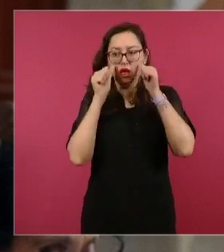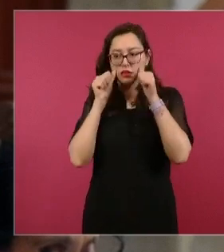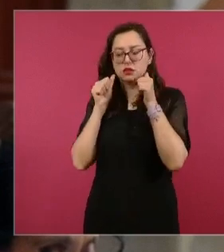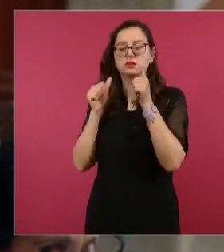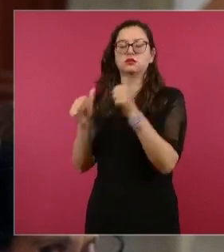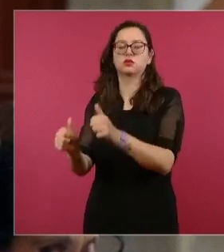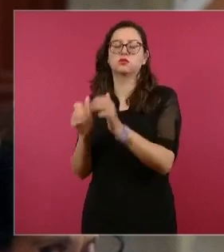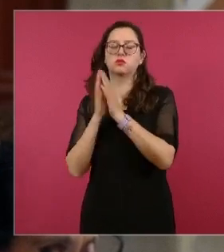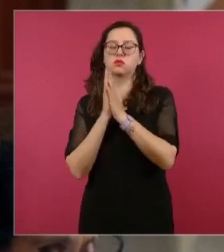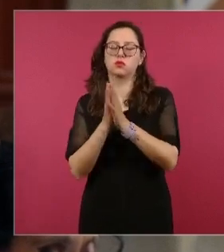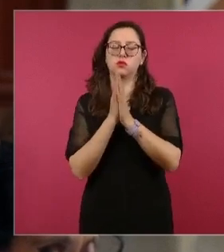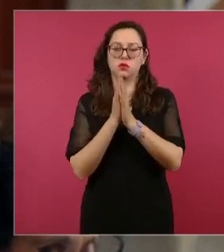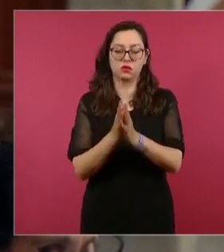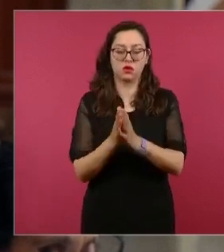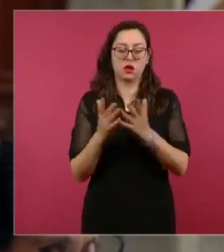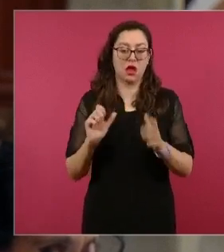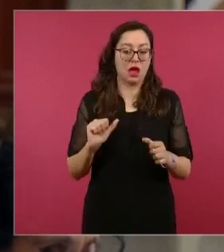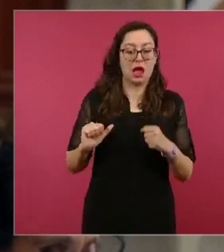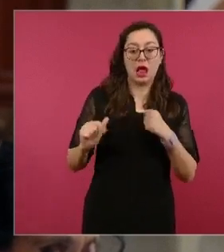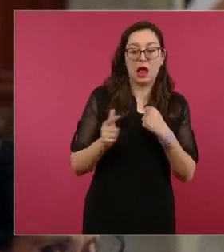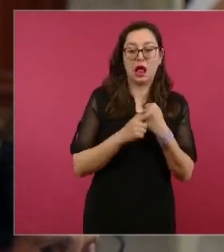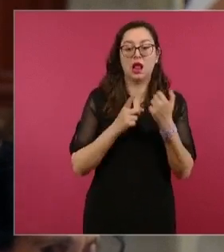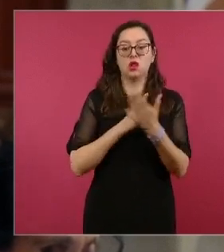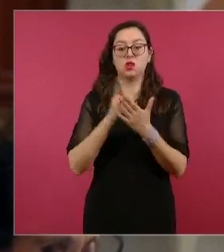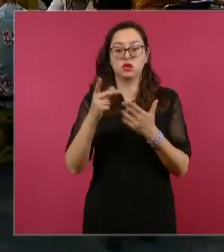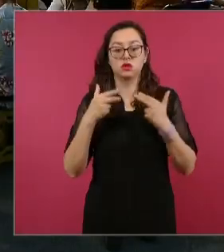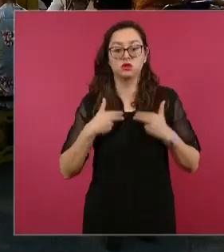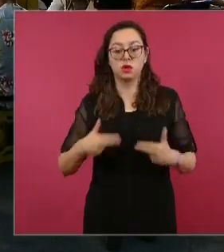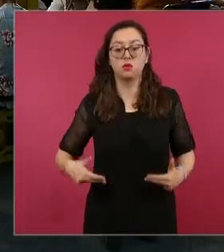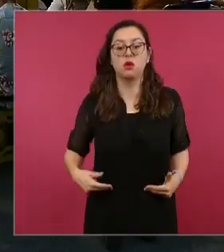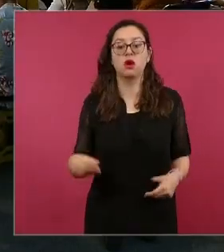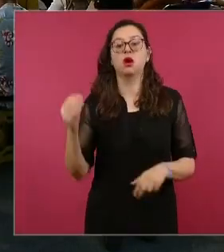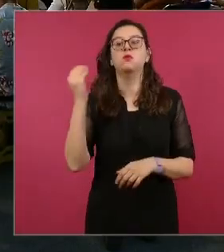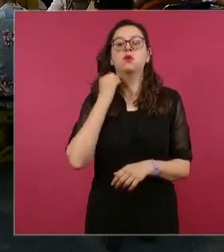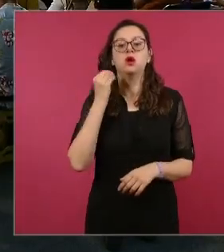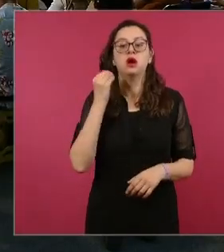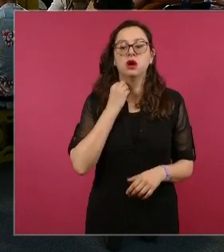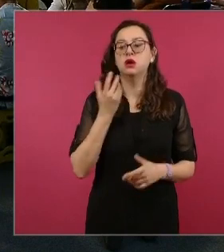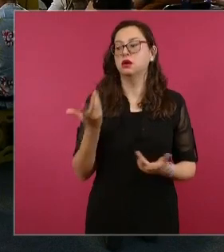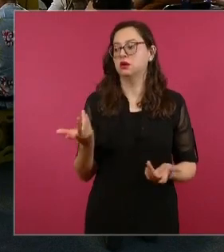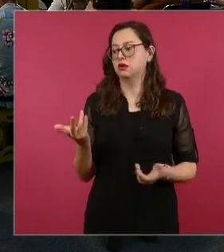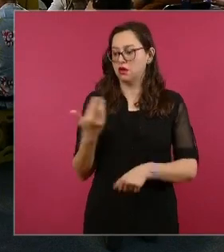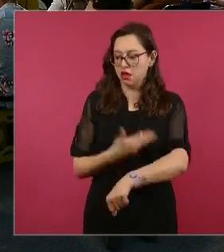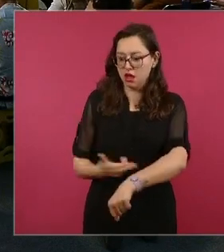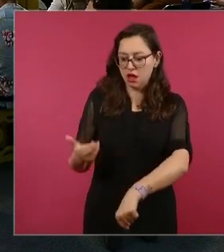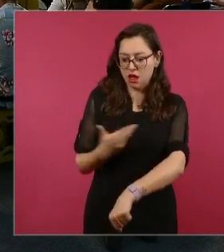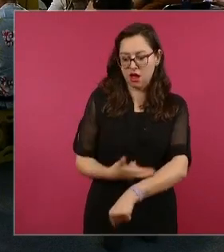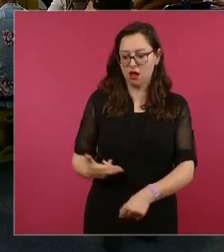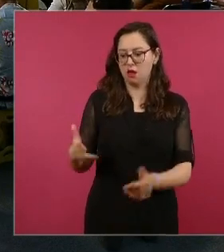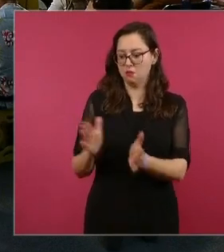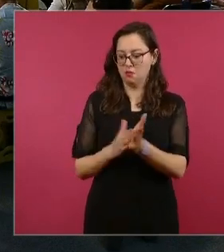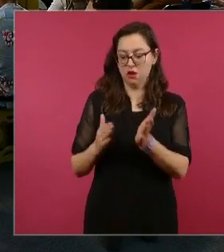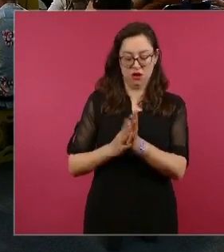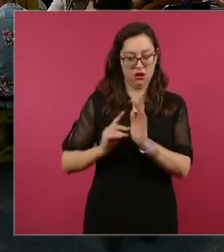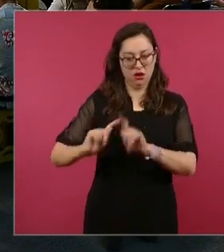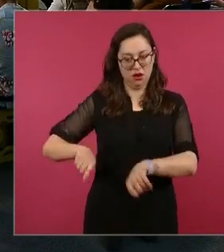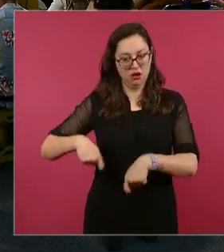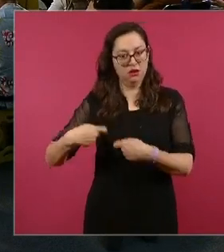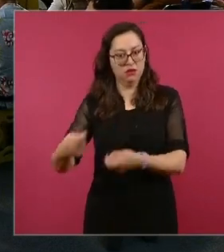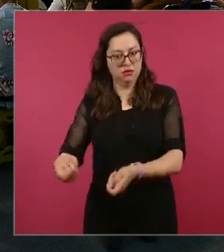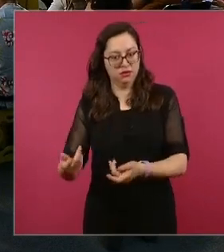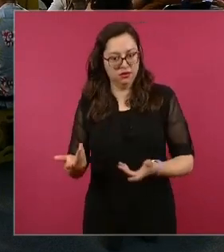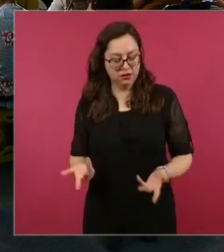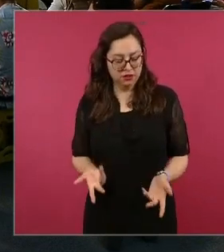la Secretaría de Seguridad Pública o un asesoramiento para ver de qué manera podrían a lo mejor regularizar esta, al